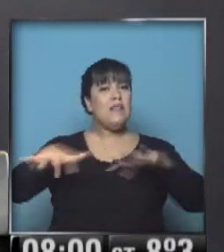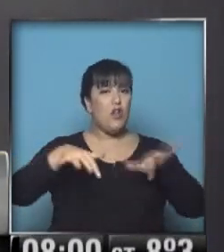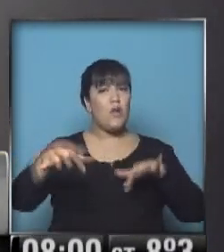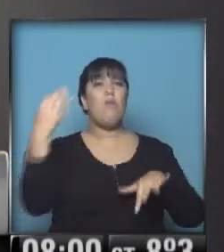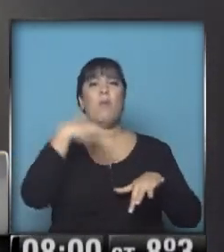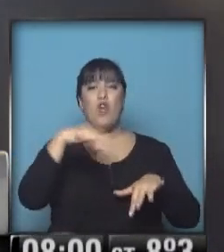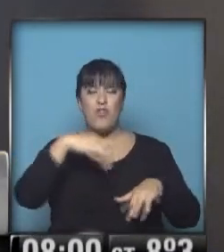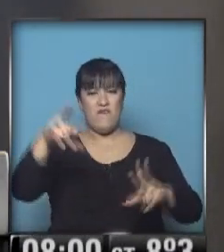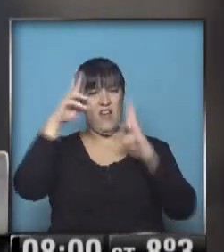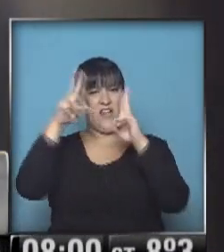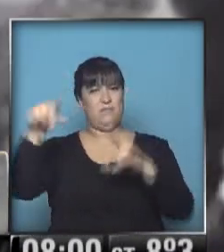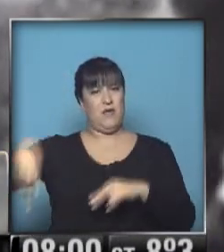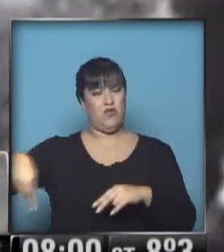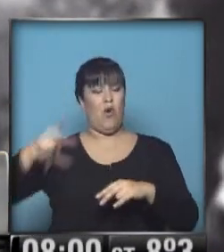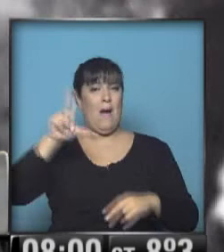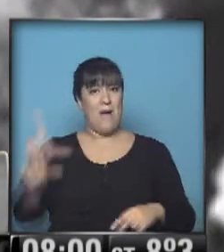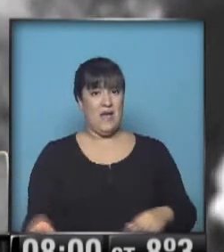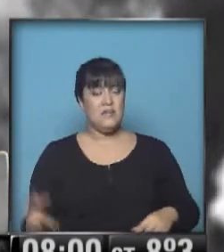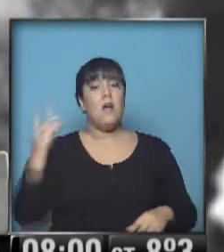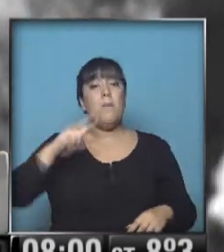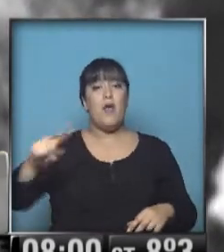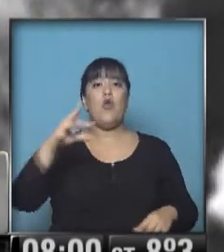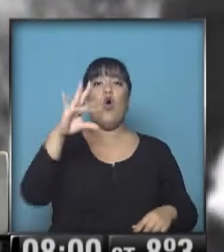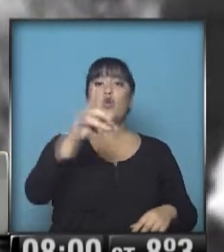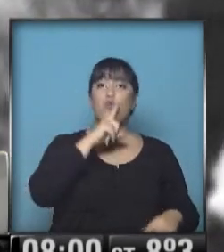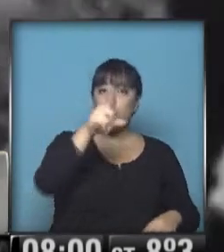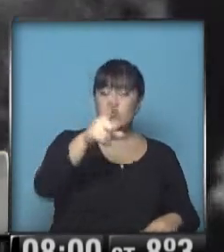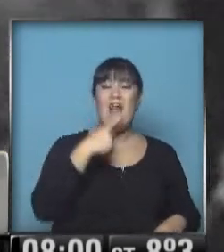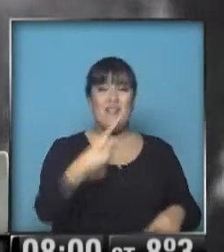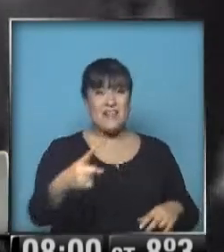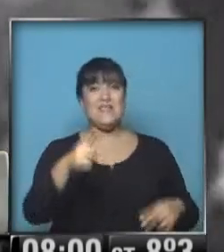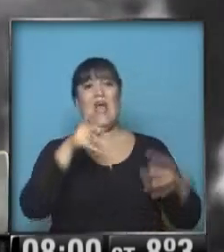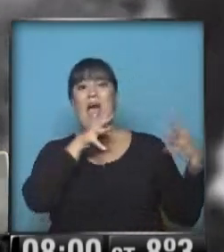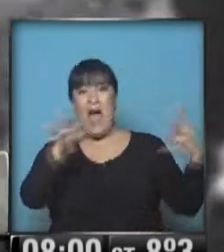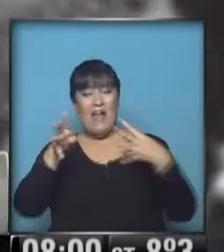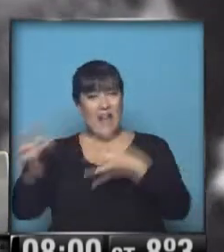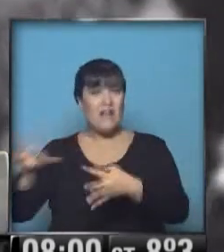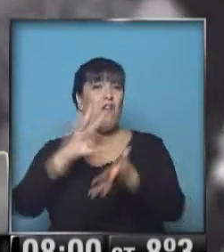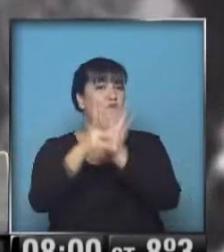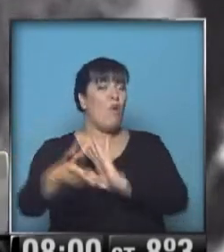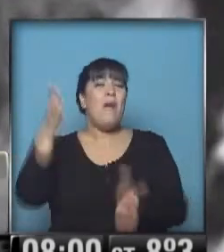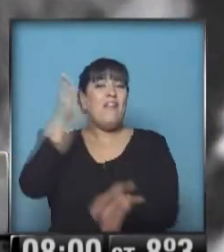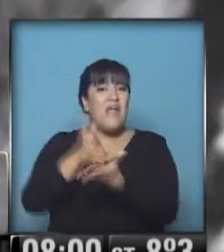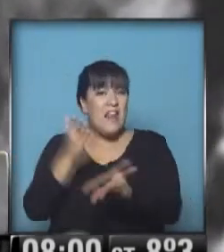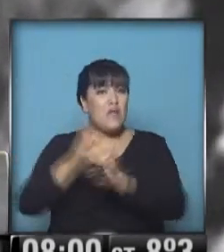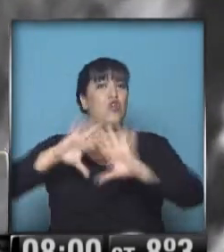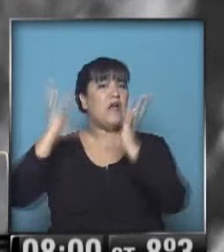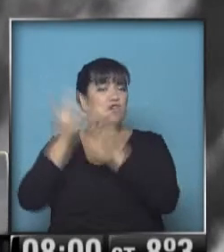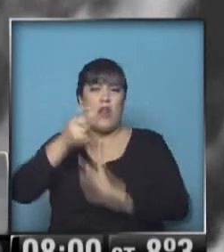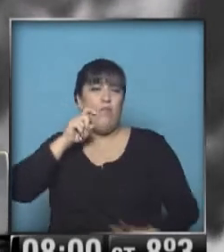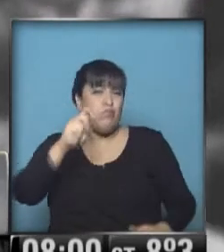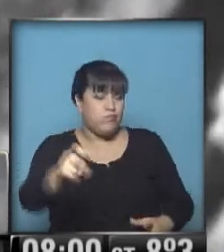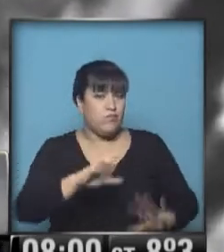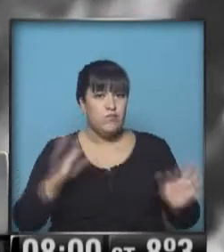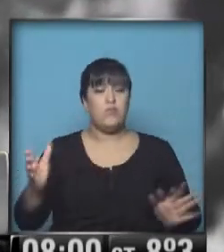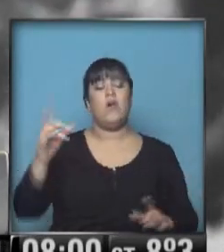a la soberanía. Por su parte, Rusia consideró que los ataques son una violación del derecho internacional.